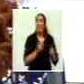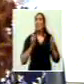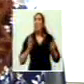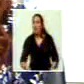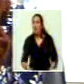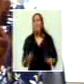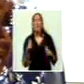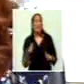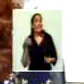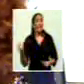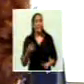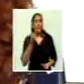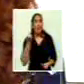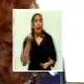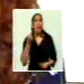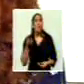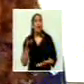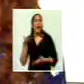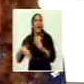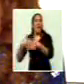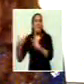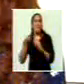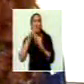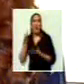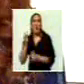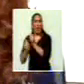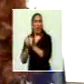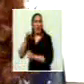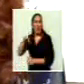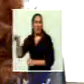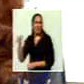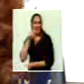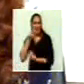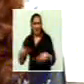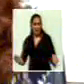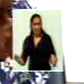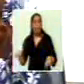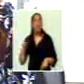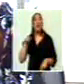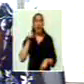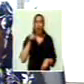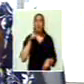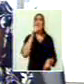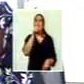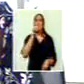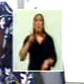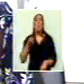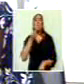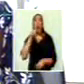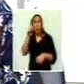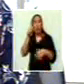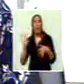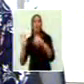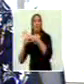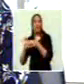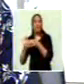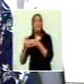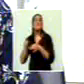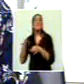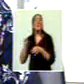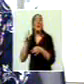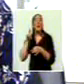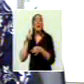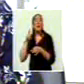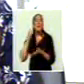fundamentalmente también a la industria. Ellos no lo mencionaron, pero son tributarios de allí Sancor. Por ejemplo, con la leche bio,